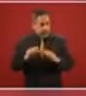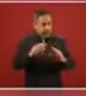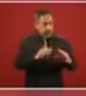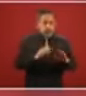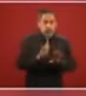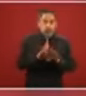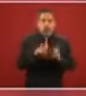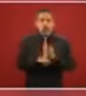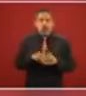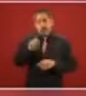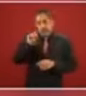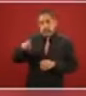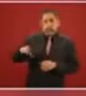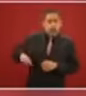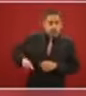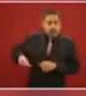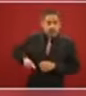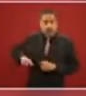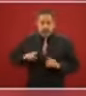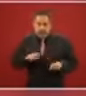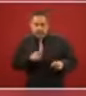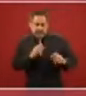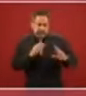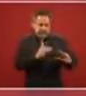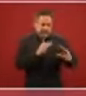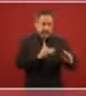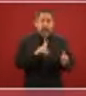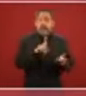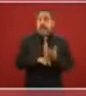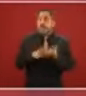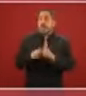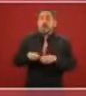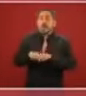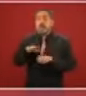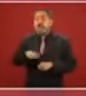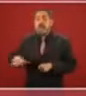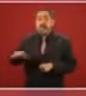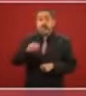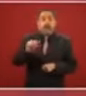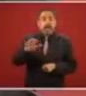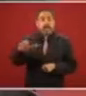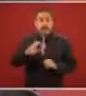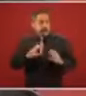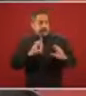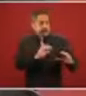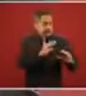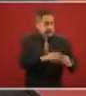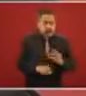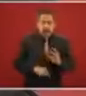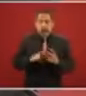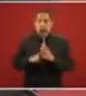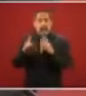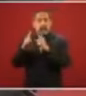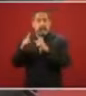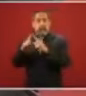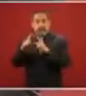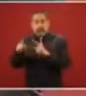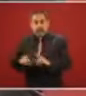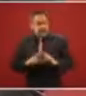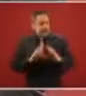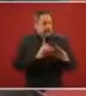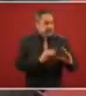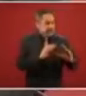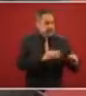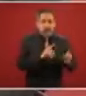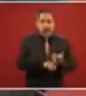solo por parte del gobierno, también de la sociedad civil, las iglesias. Una de las demandas de